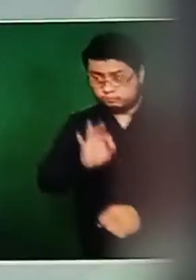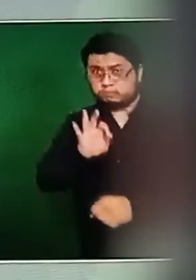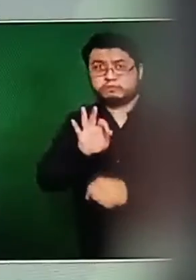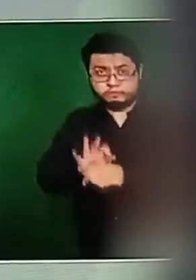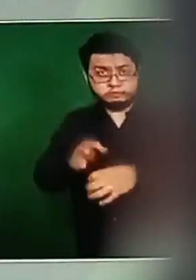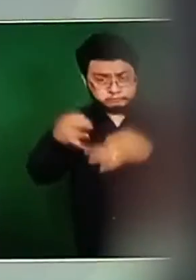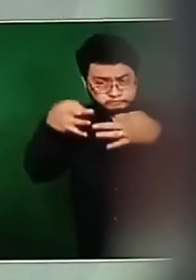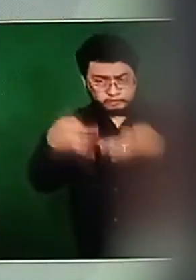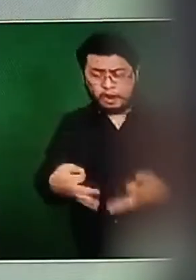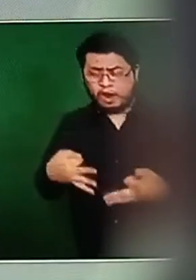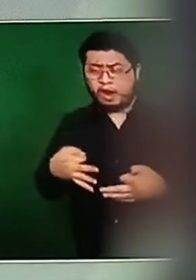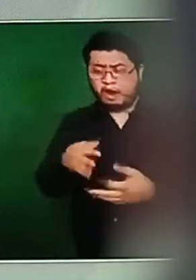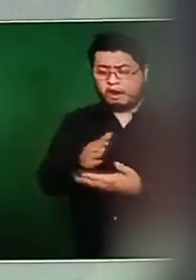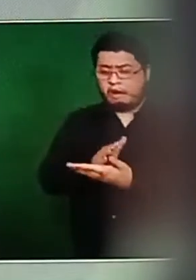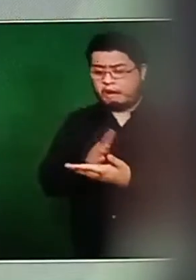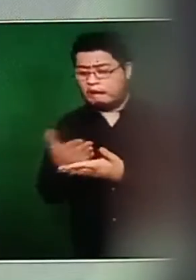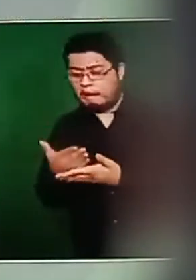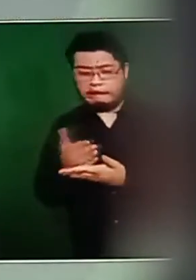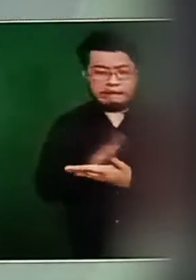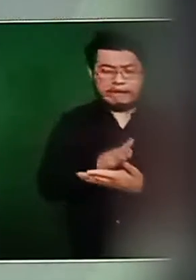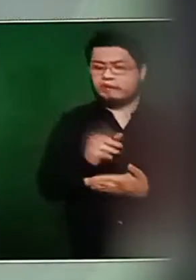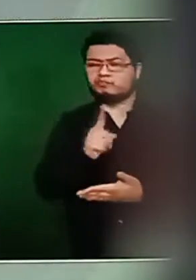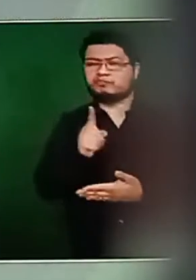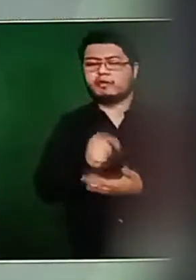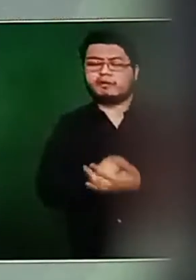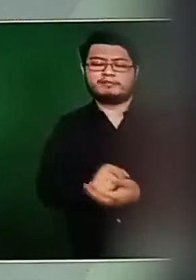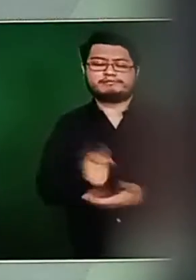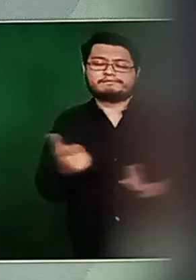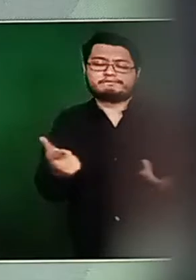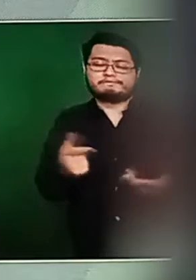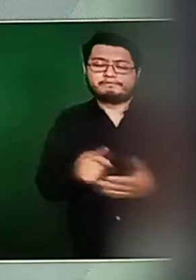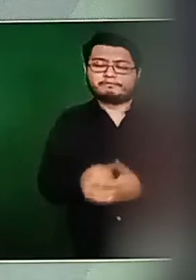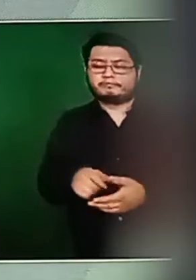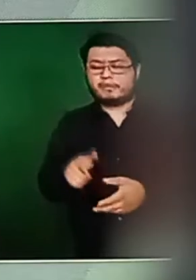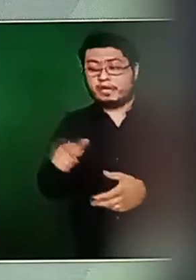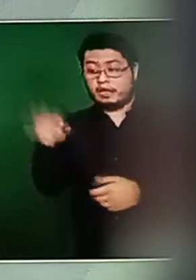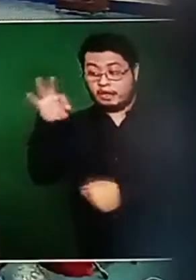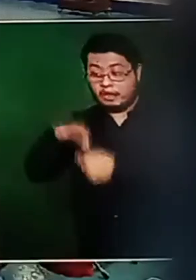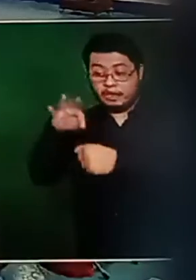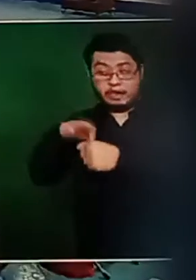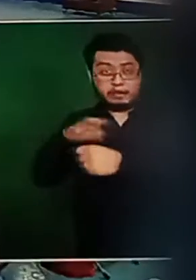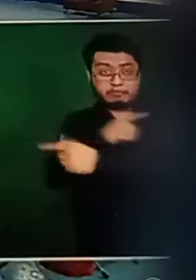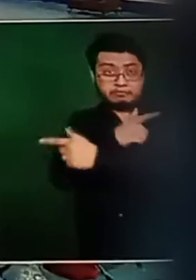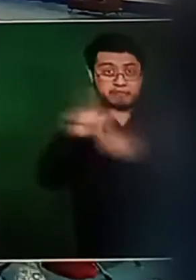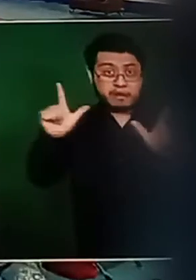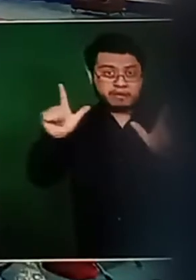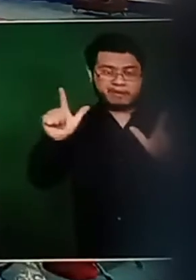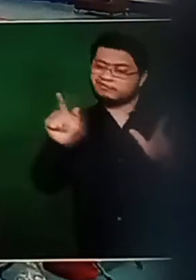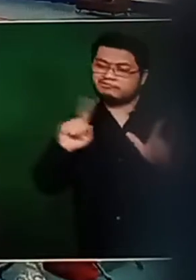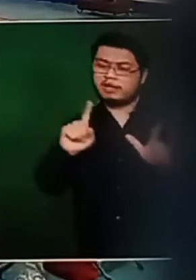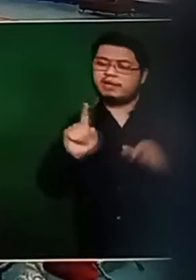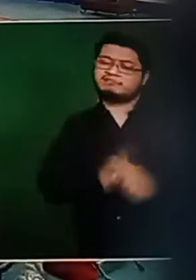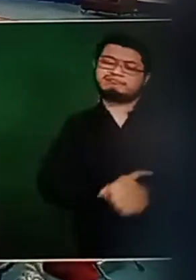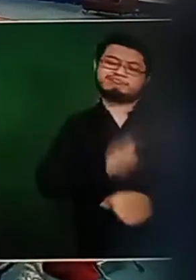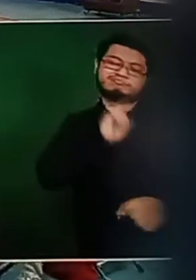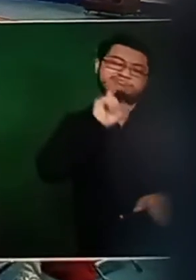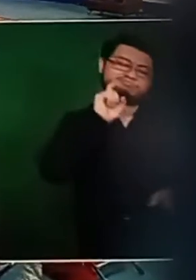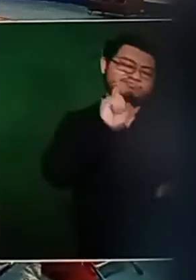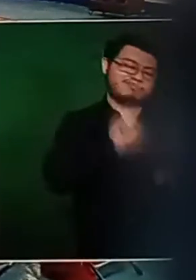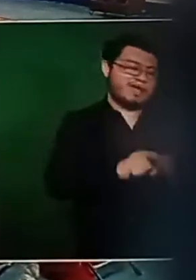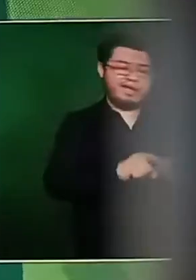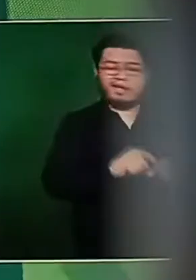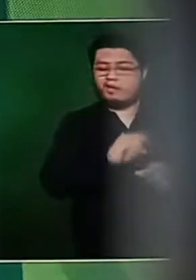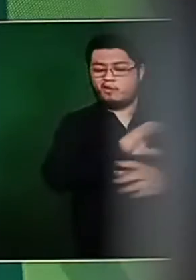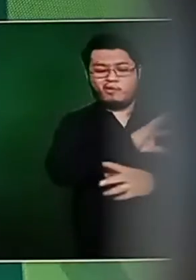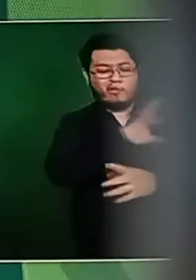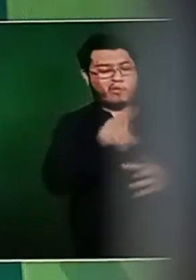imparcialidad, de elecciones limpias, libres, forman parte del fraude electoral que